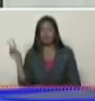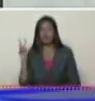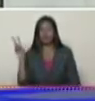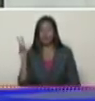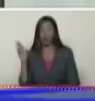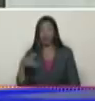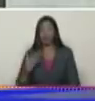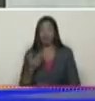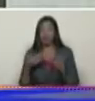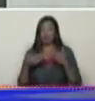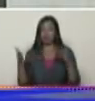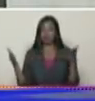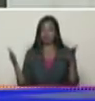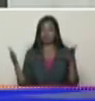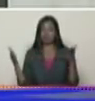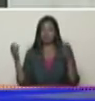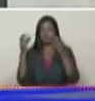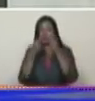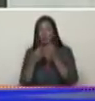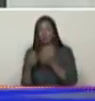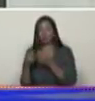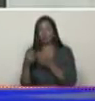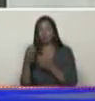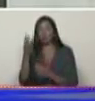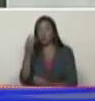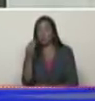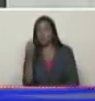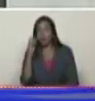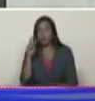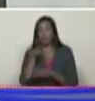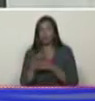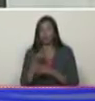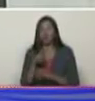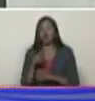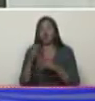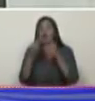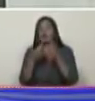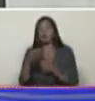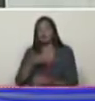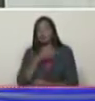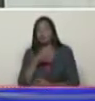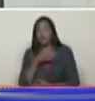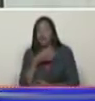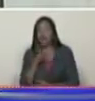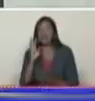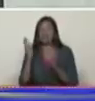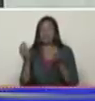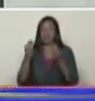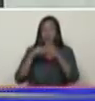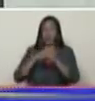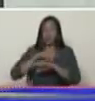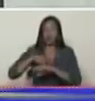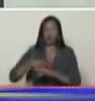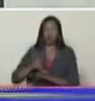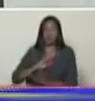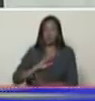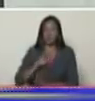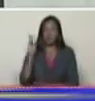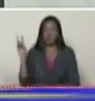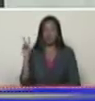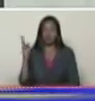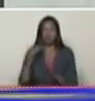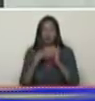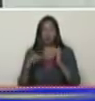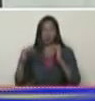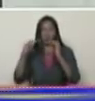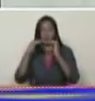pueda exhibir números, pueda exhibir índices socioeconómicos que son acordes con nuestra concepción, la concepción de la